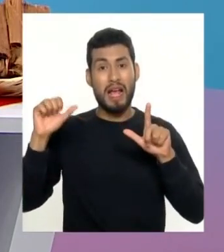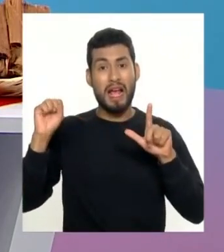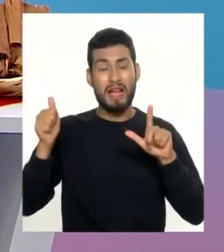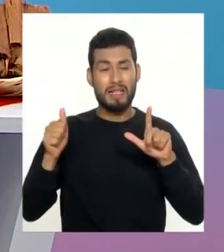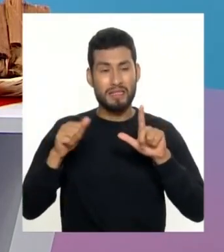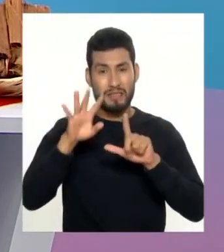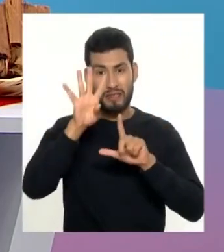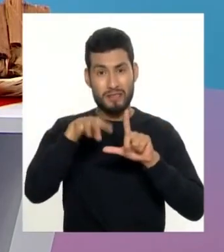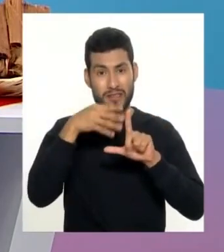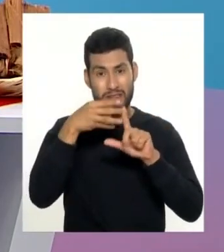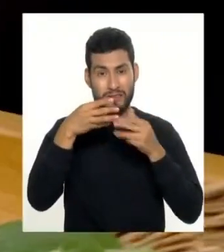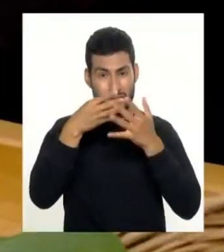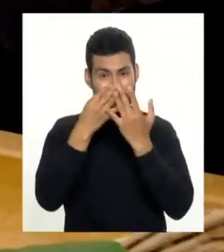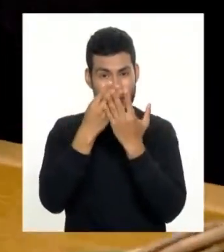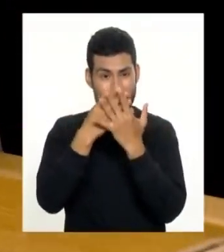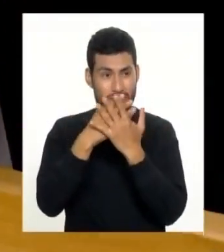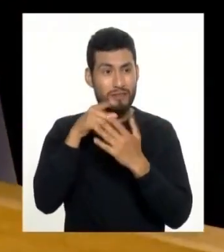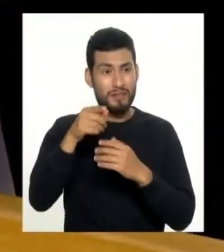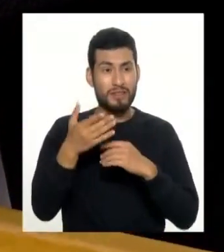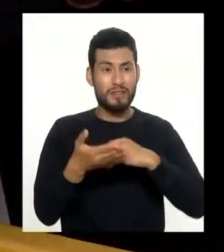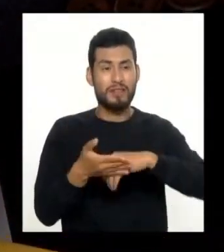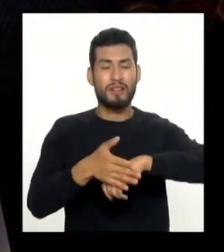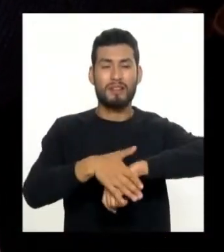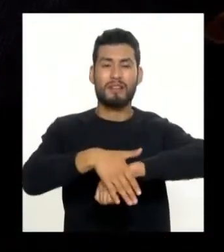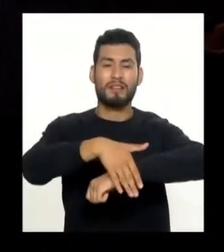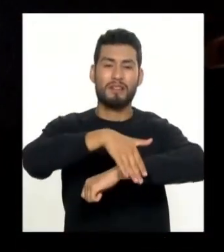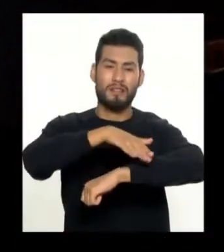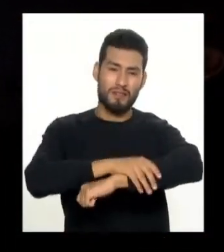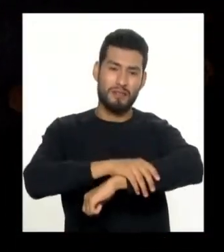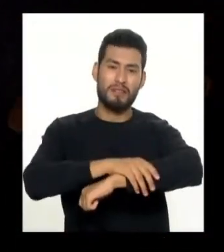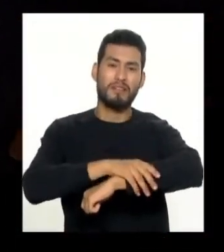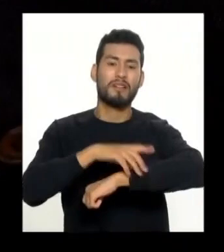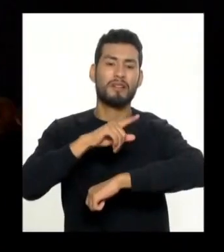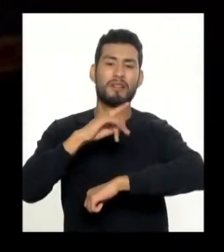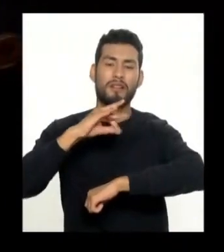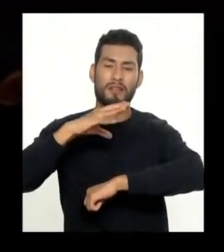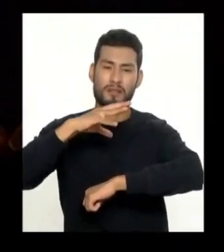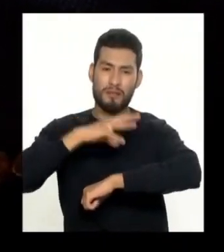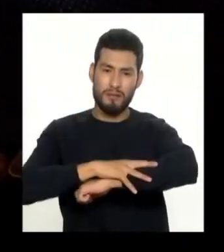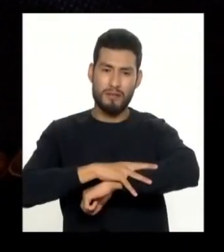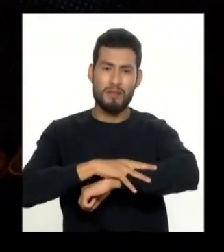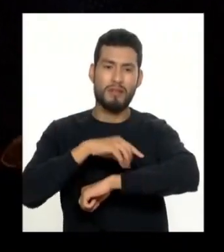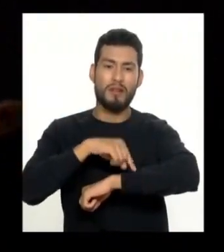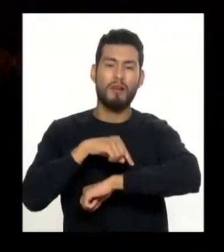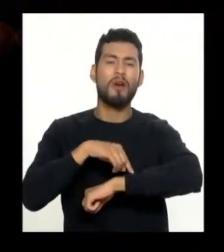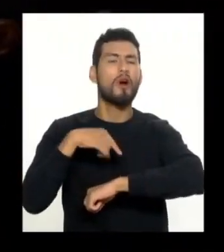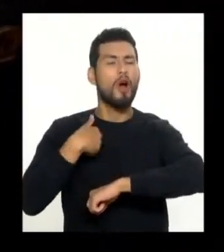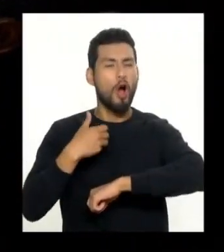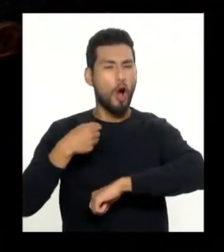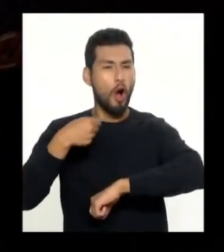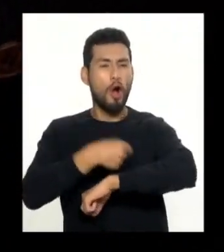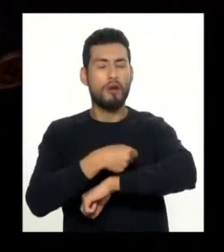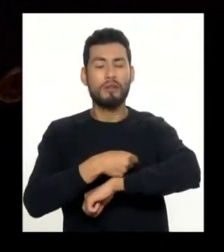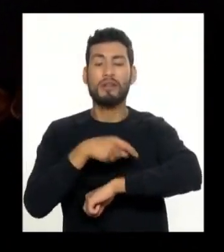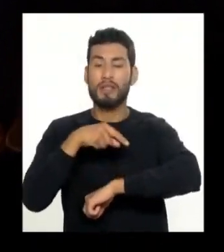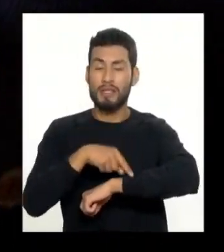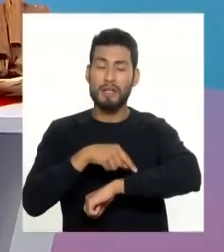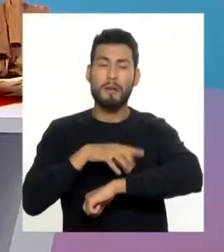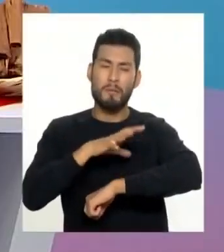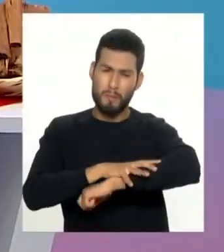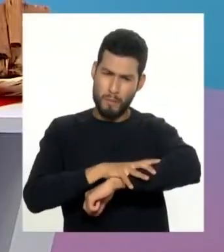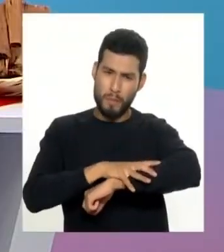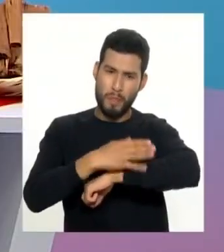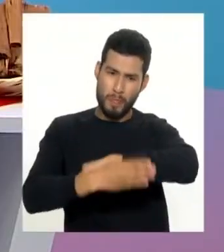y una vez que la tenemos sobre la gasa, la vamos a aplicar sobre la parte donde nos hemos golpeado y ahí la vamos a